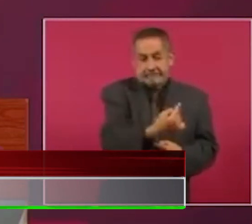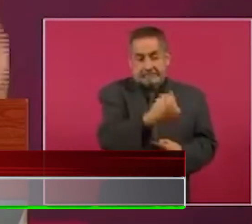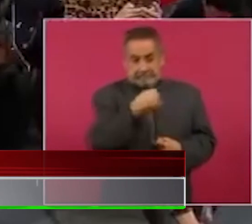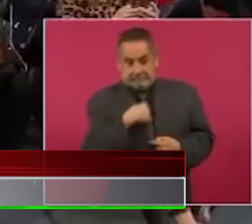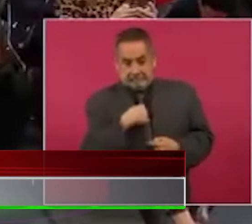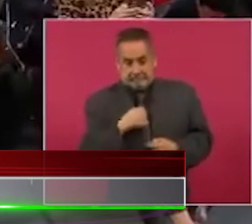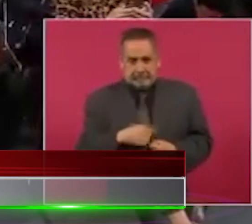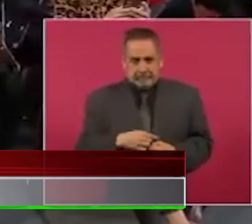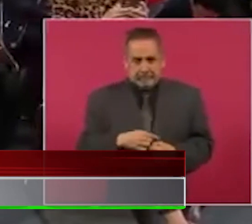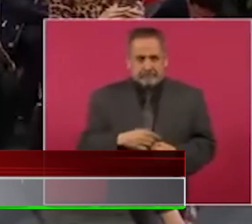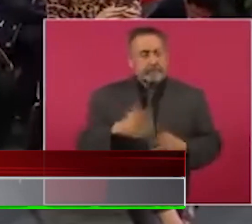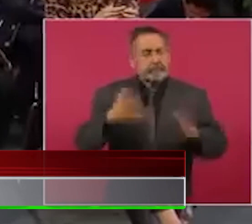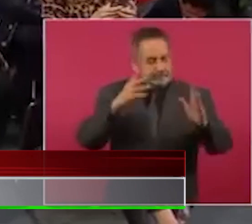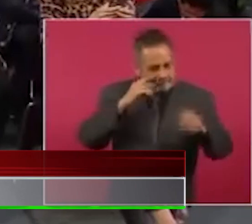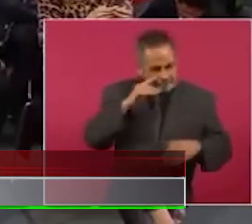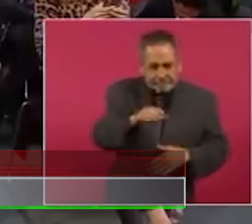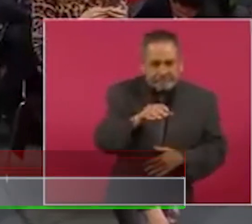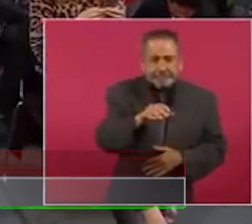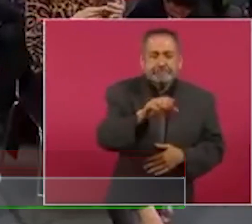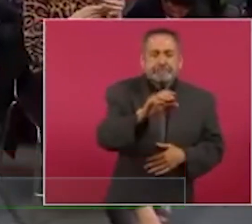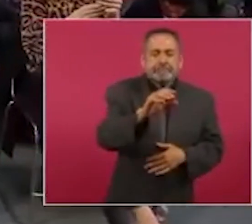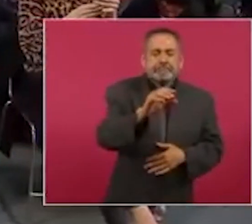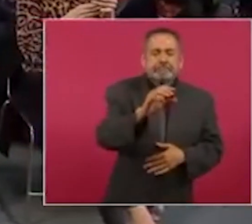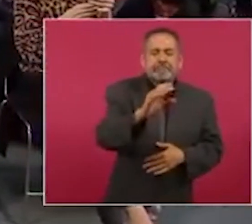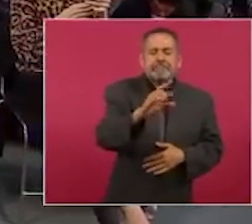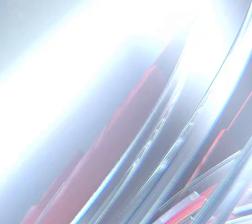informó para noti 13 Eli